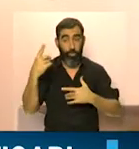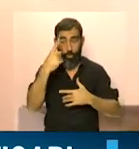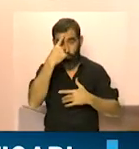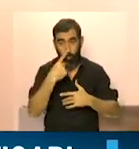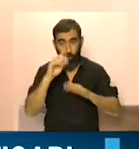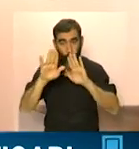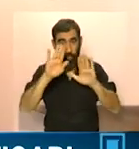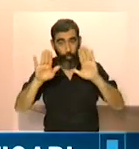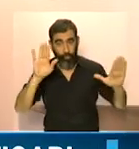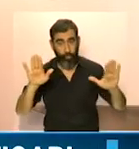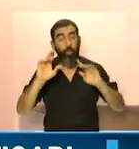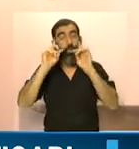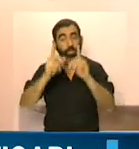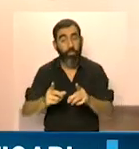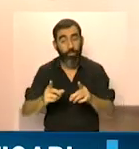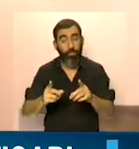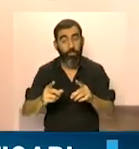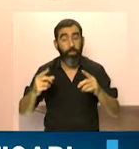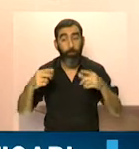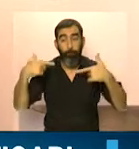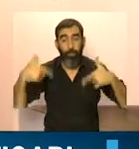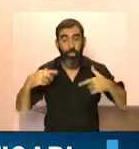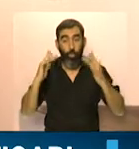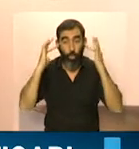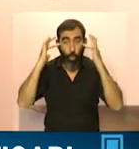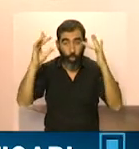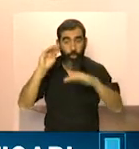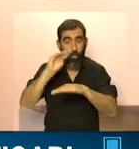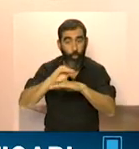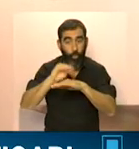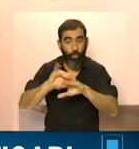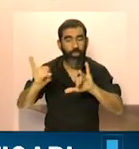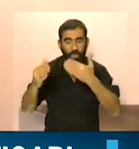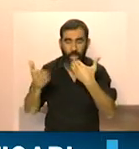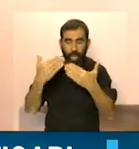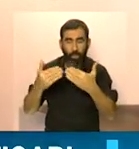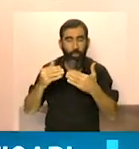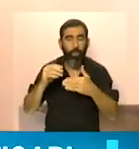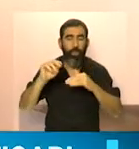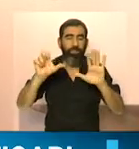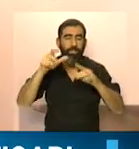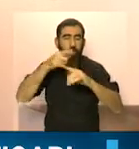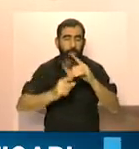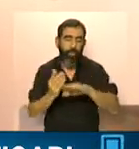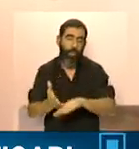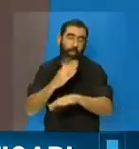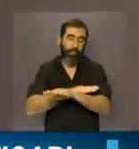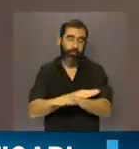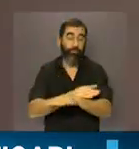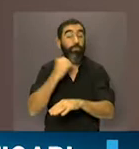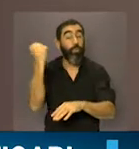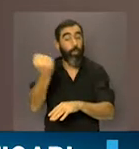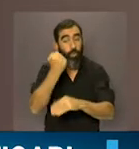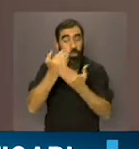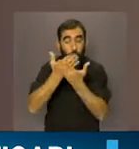Museo Pedro Figari, sino también del propio Ministro de Educación y Cultura, con quien estuvimos dialogando sobre las 18:30. Importante esta